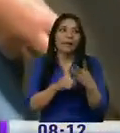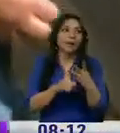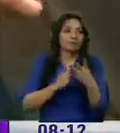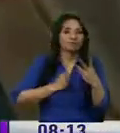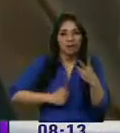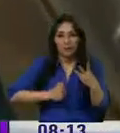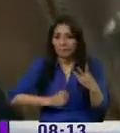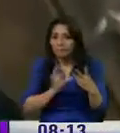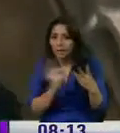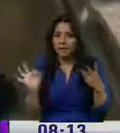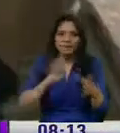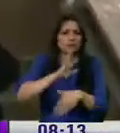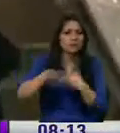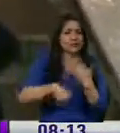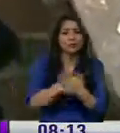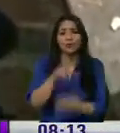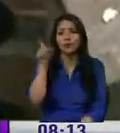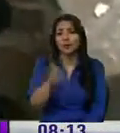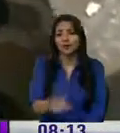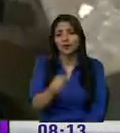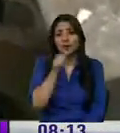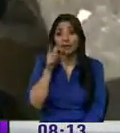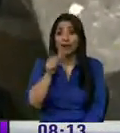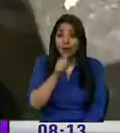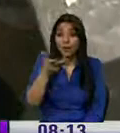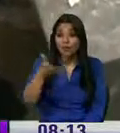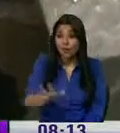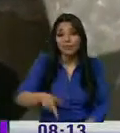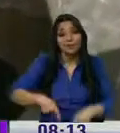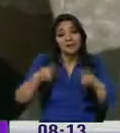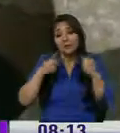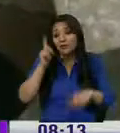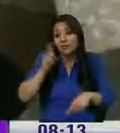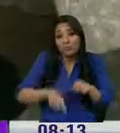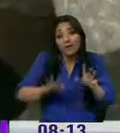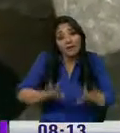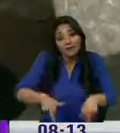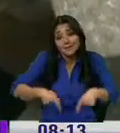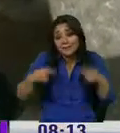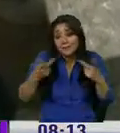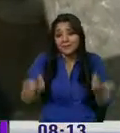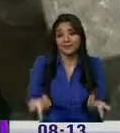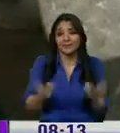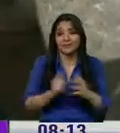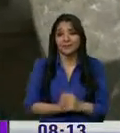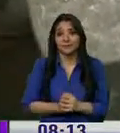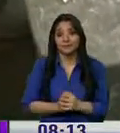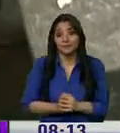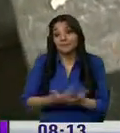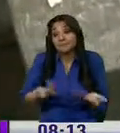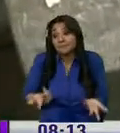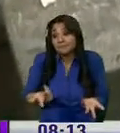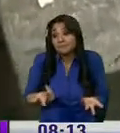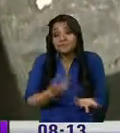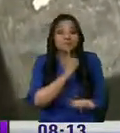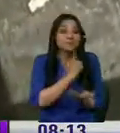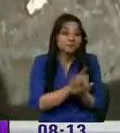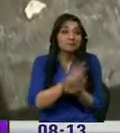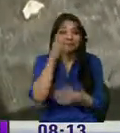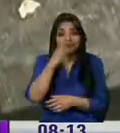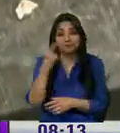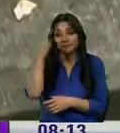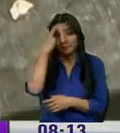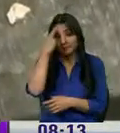el aseo para todas las circunstancias sin agua no podemos vivir es parte de la vida el agua así es señores